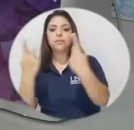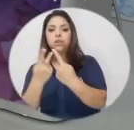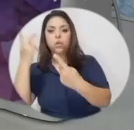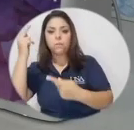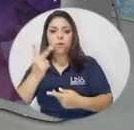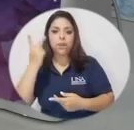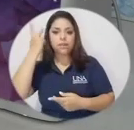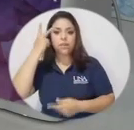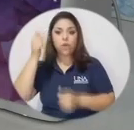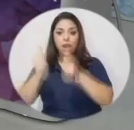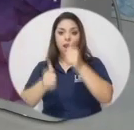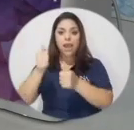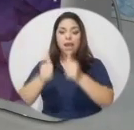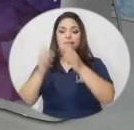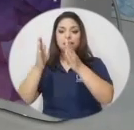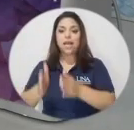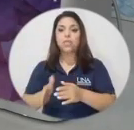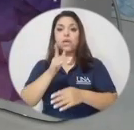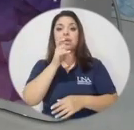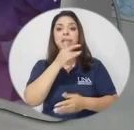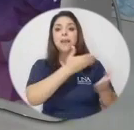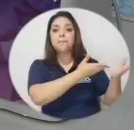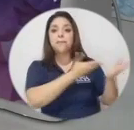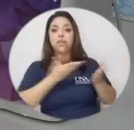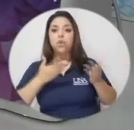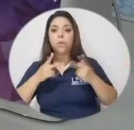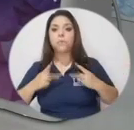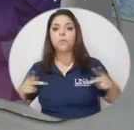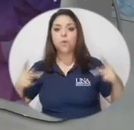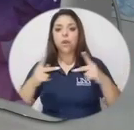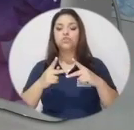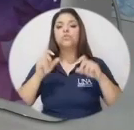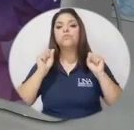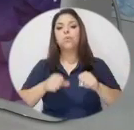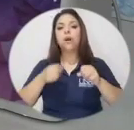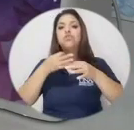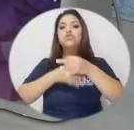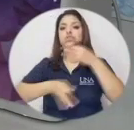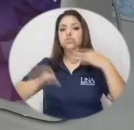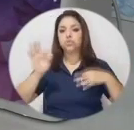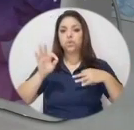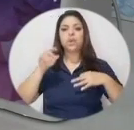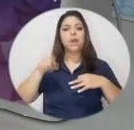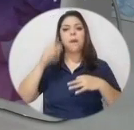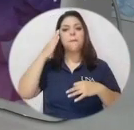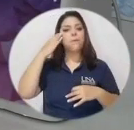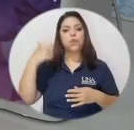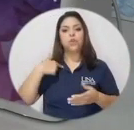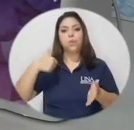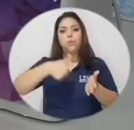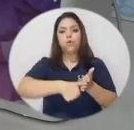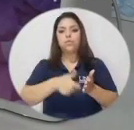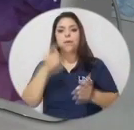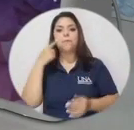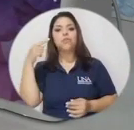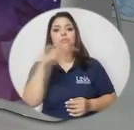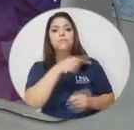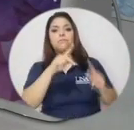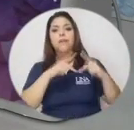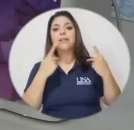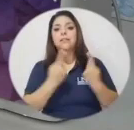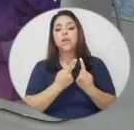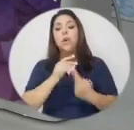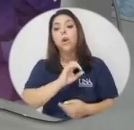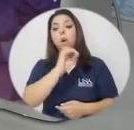puso en algunos estados puede quitarlo y sustituirlo por alguien que sí vaya a votar por el partido que lo eligió. E incluso pueden recibir